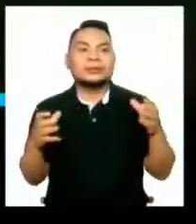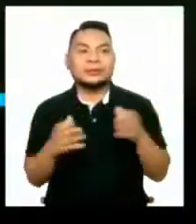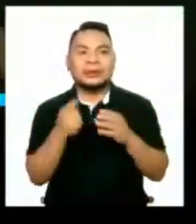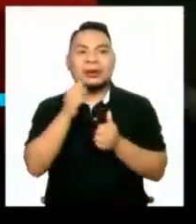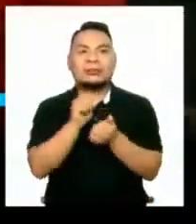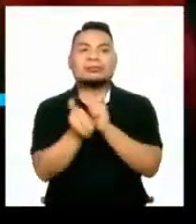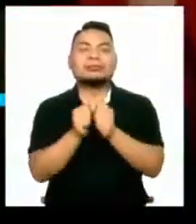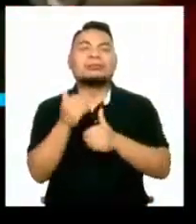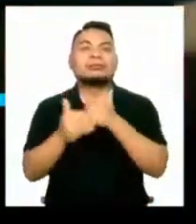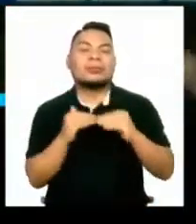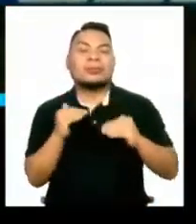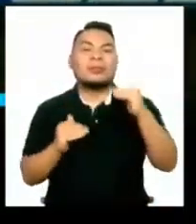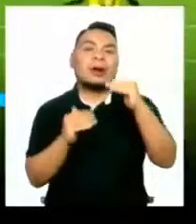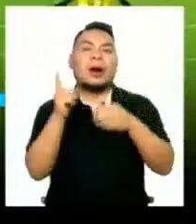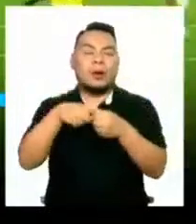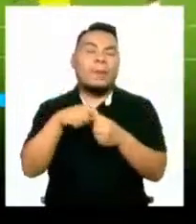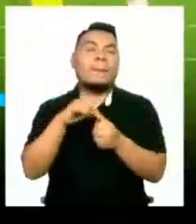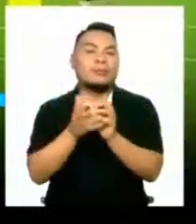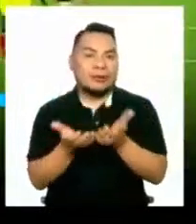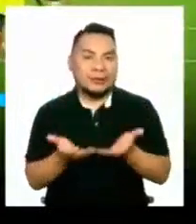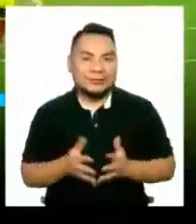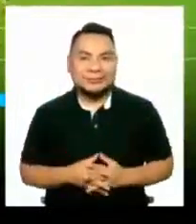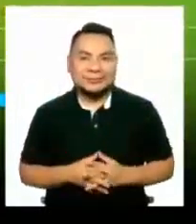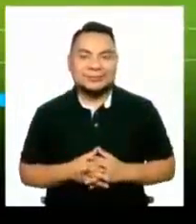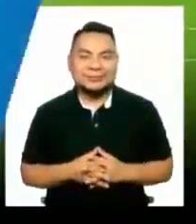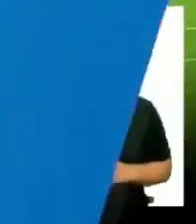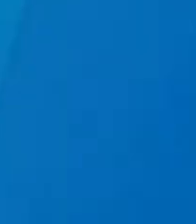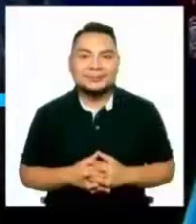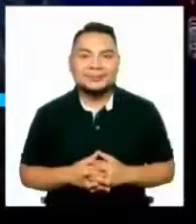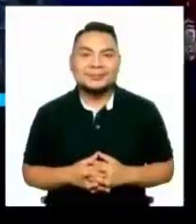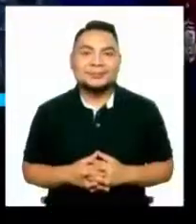de clasificación al Mundial.